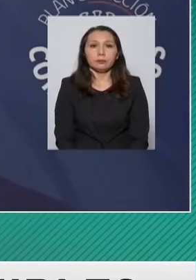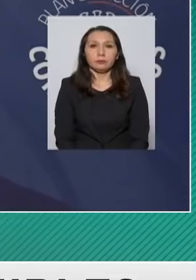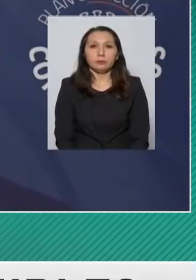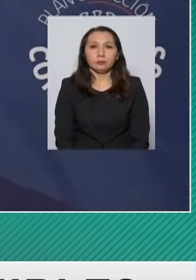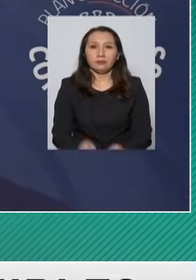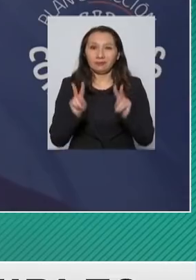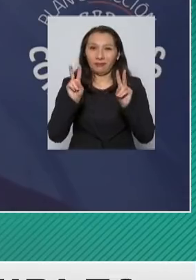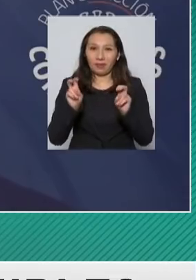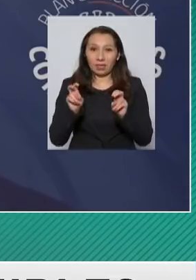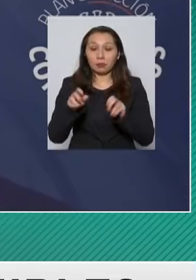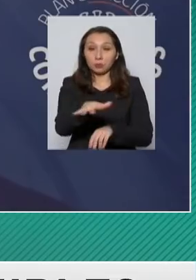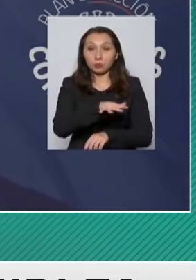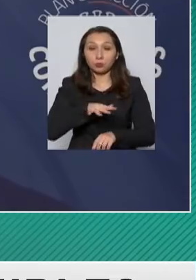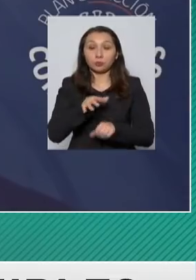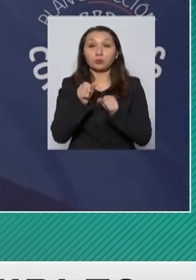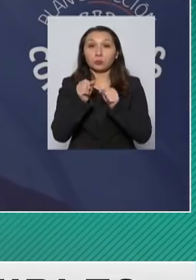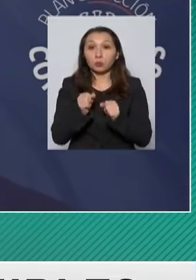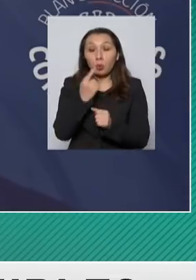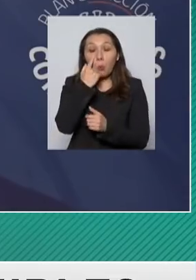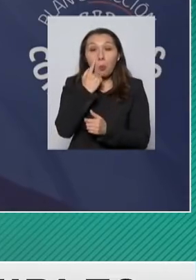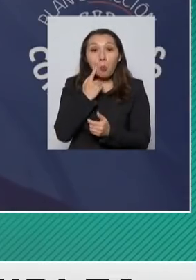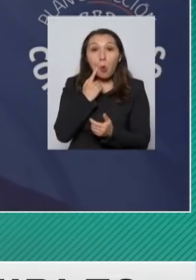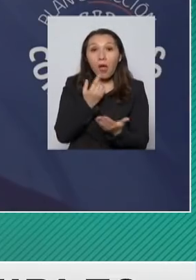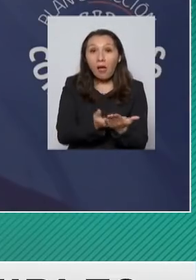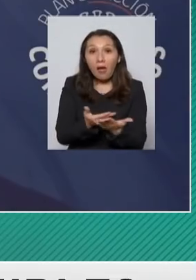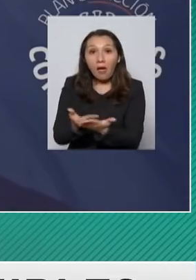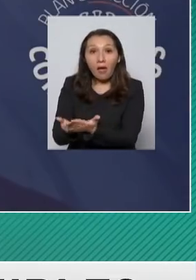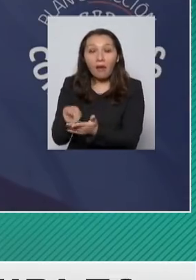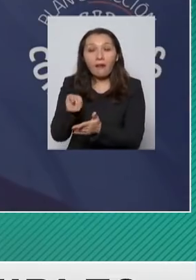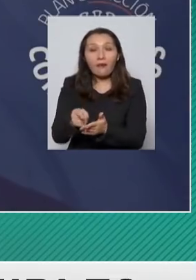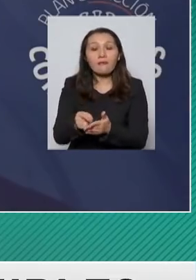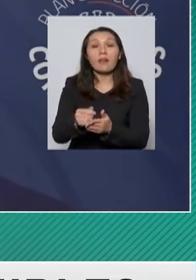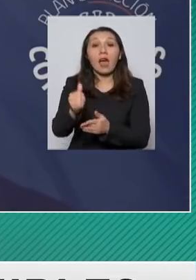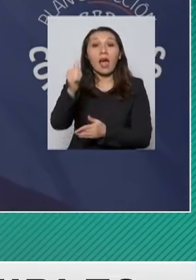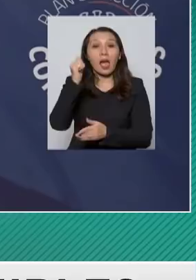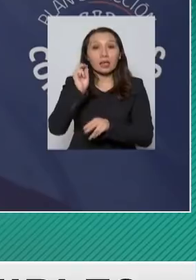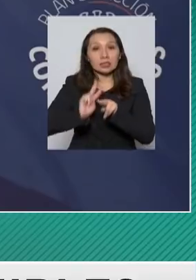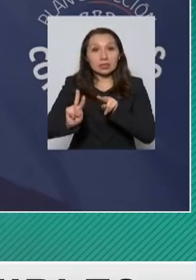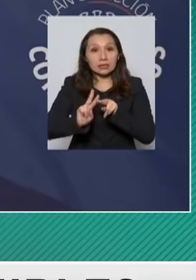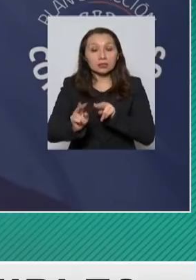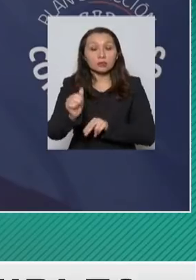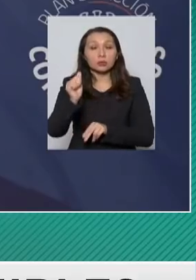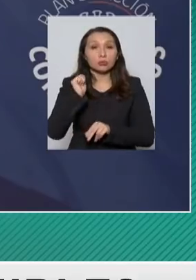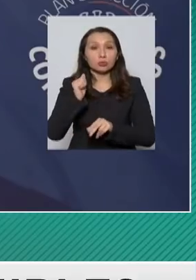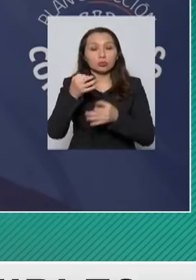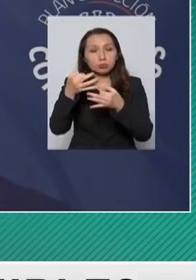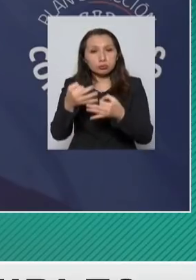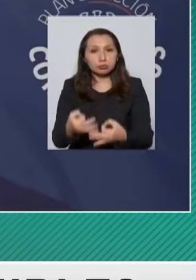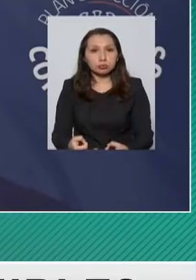En relación a nuestra capacidad de testeo, el día de ayer se realizaron